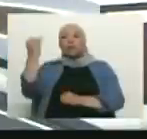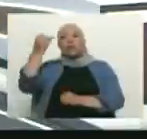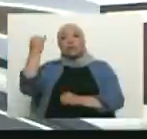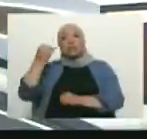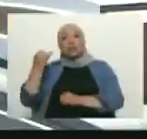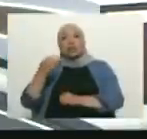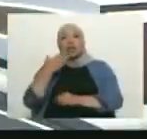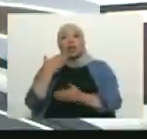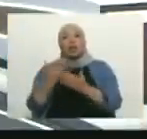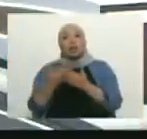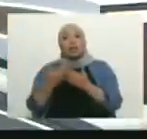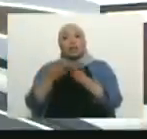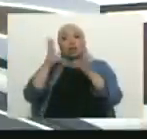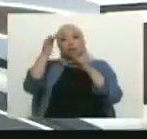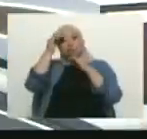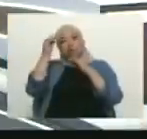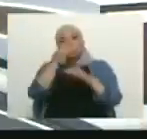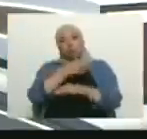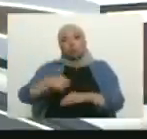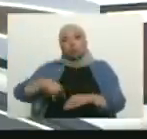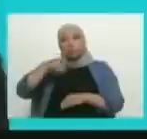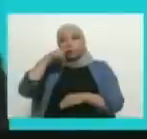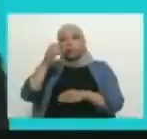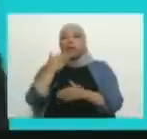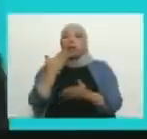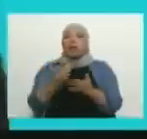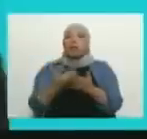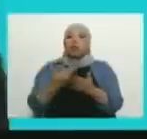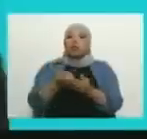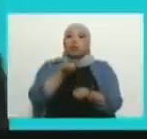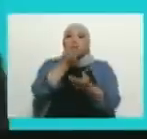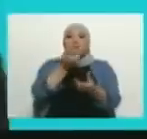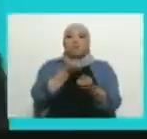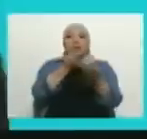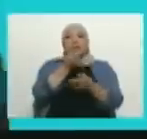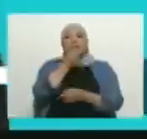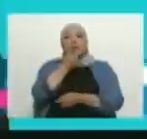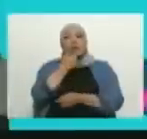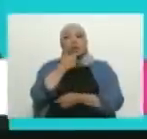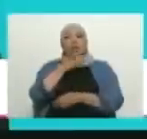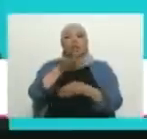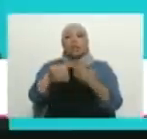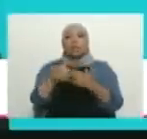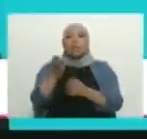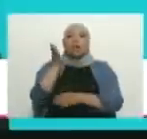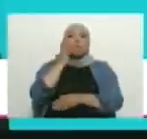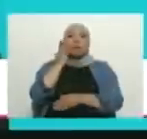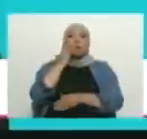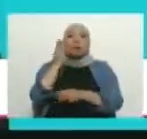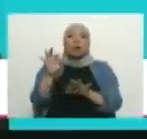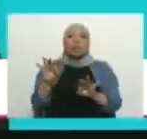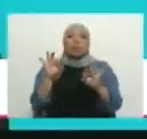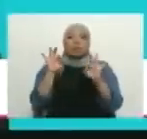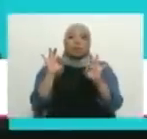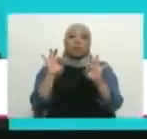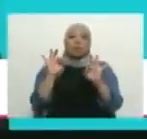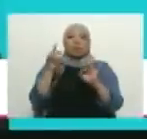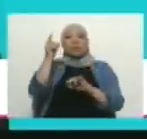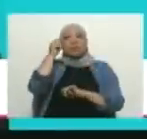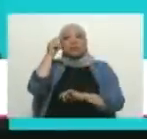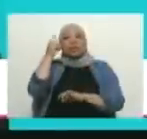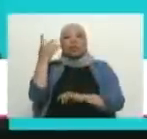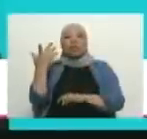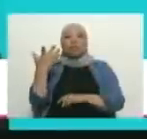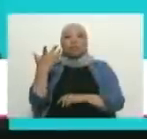Agradezco su atención, señor presidente, y le doy las gracias por este conmovedor mensaje para las madres en su día especial. Si consideramos